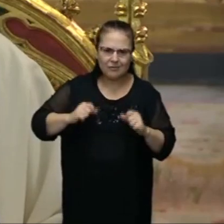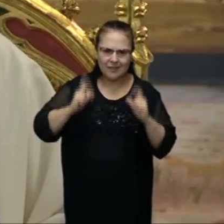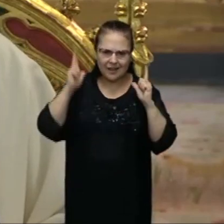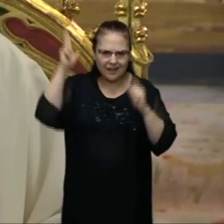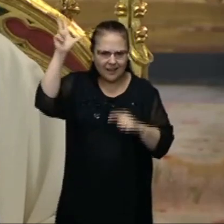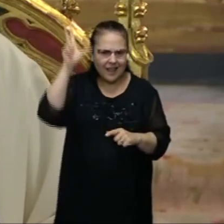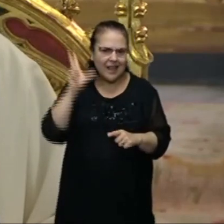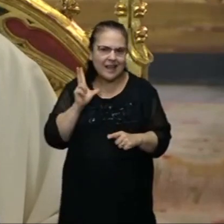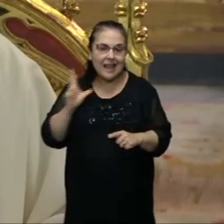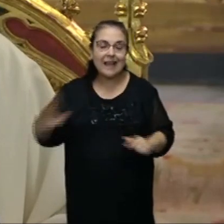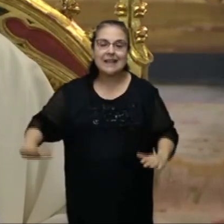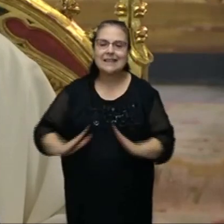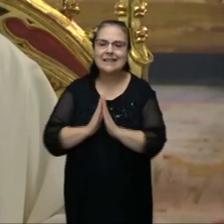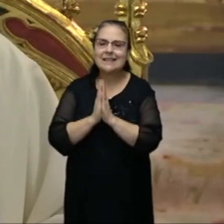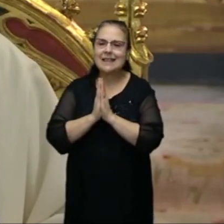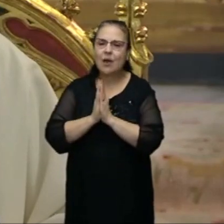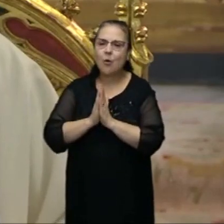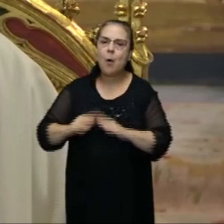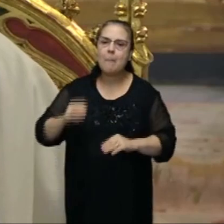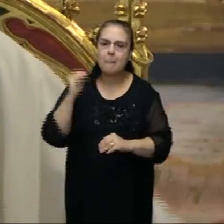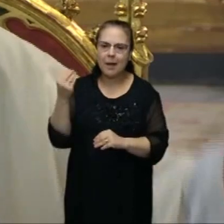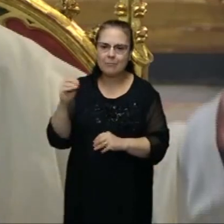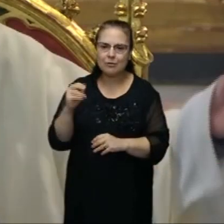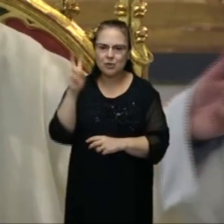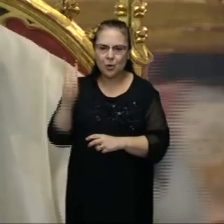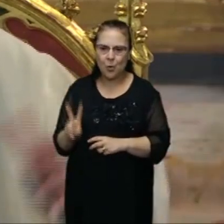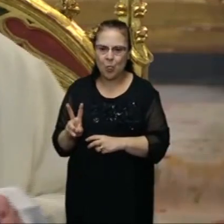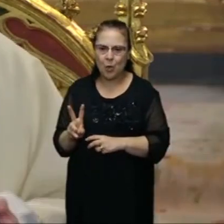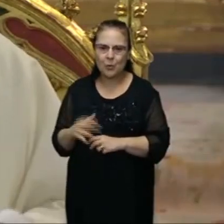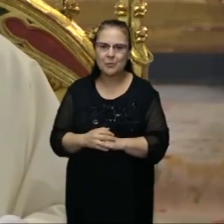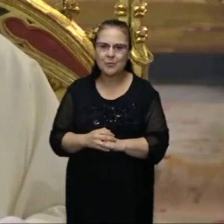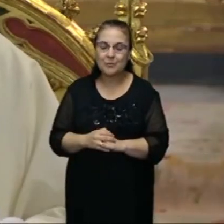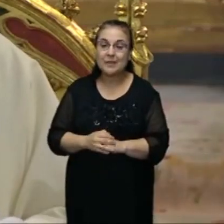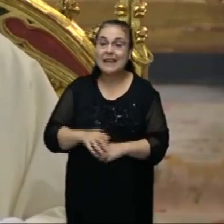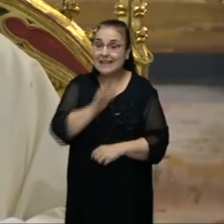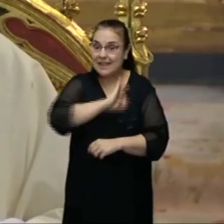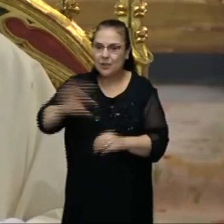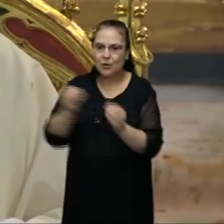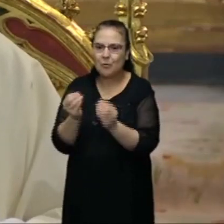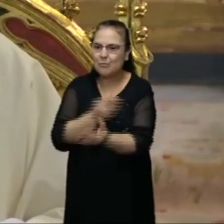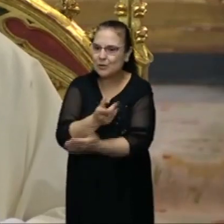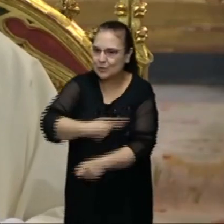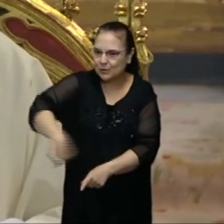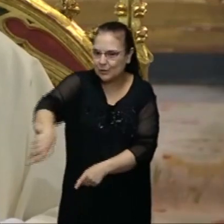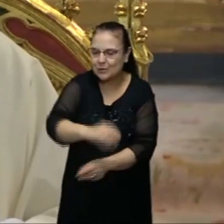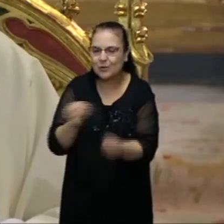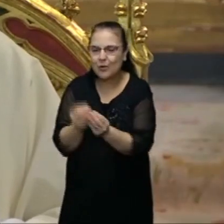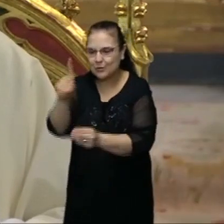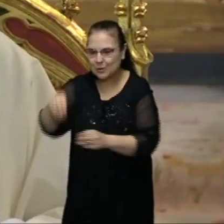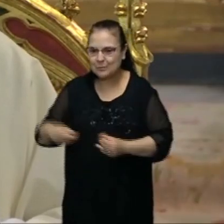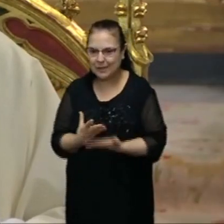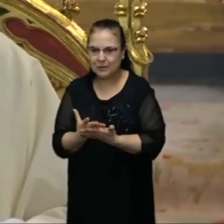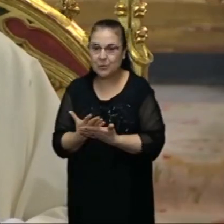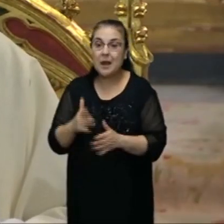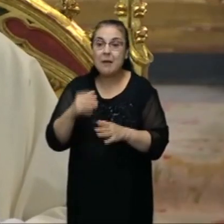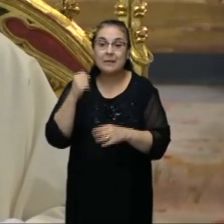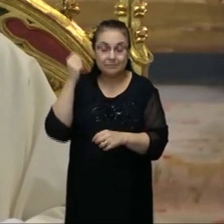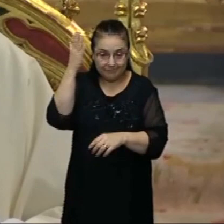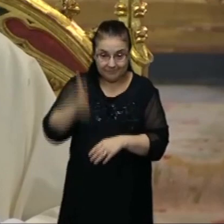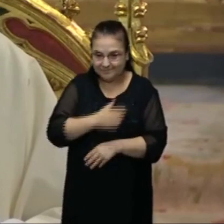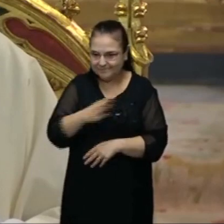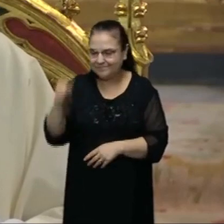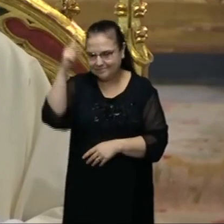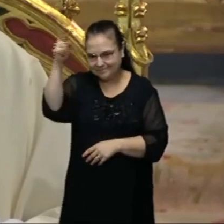a partir de las 19 horas. El Señor esté con vosotros y la bendición de